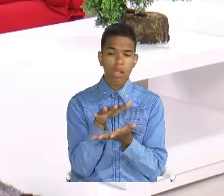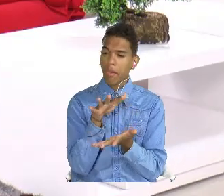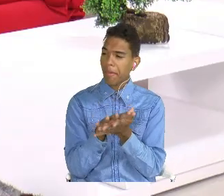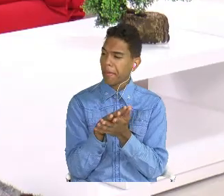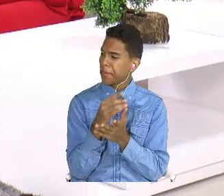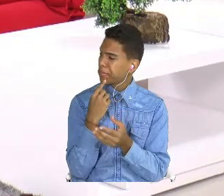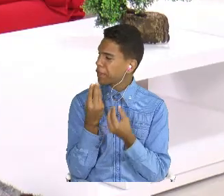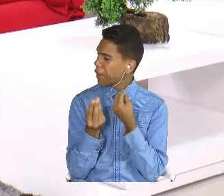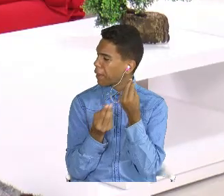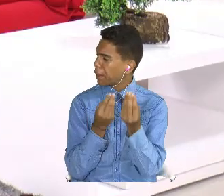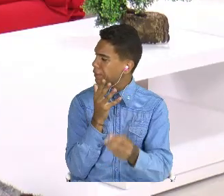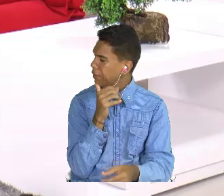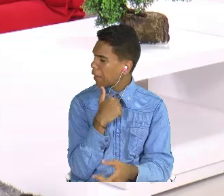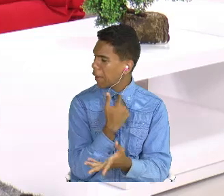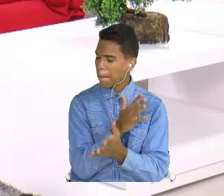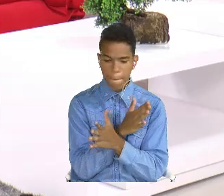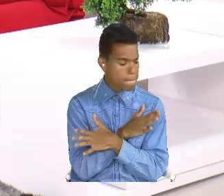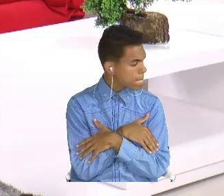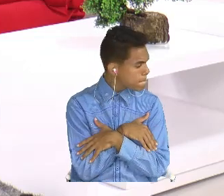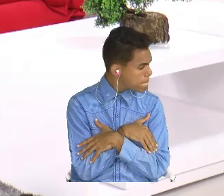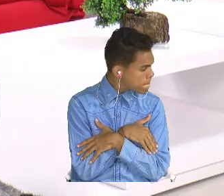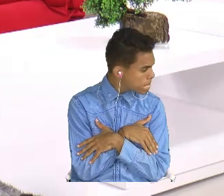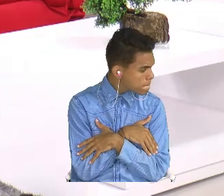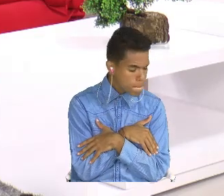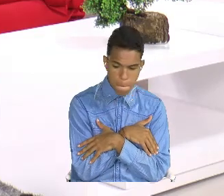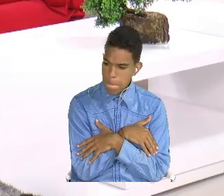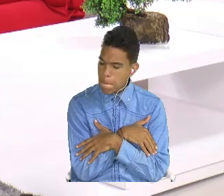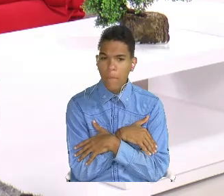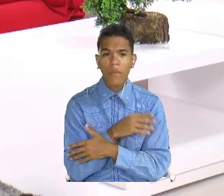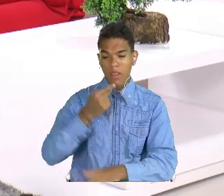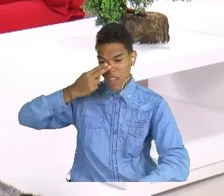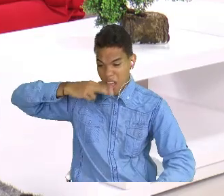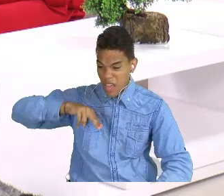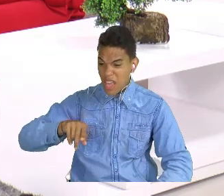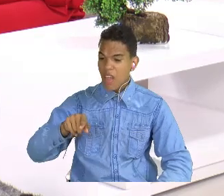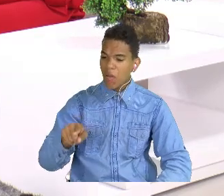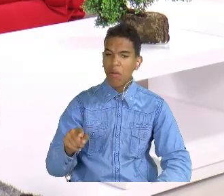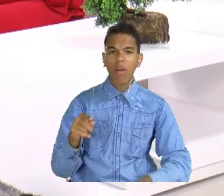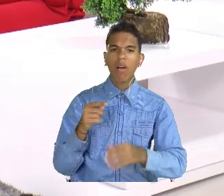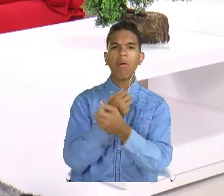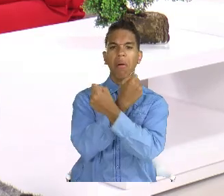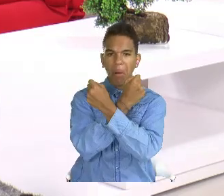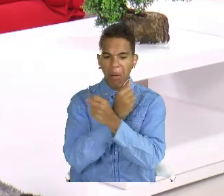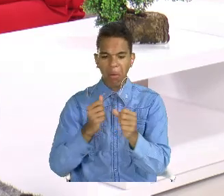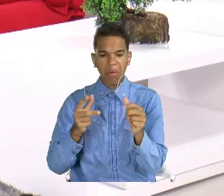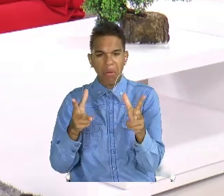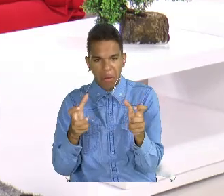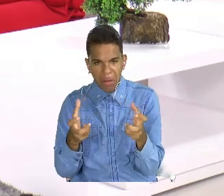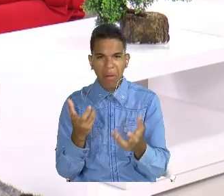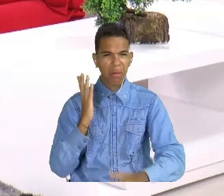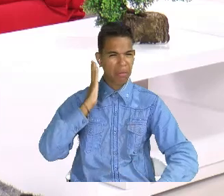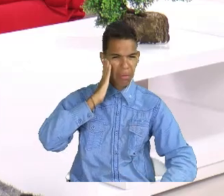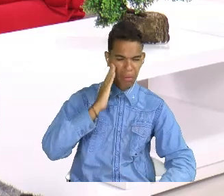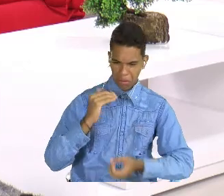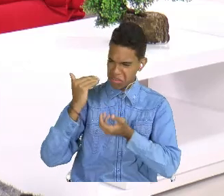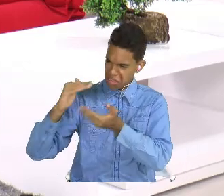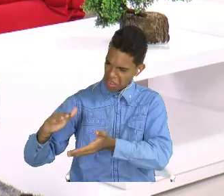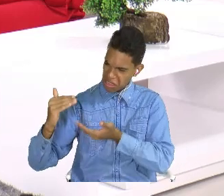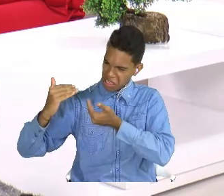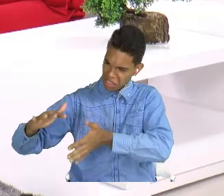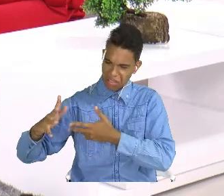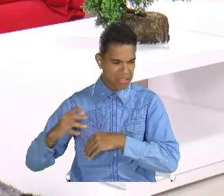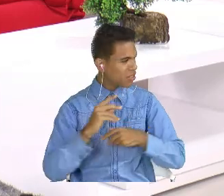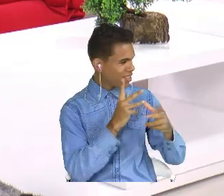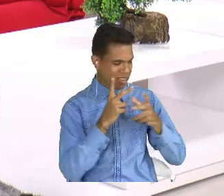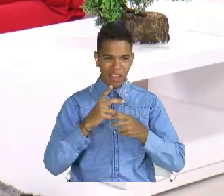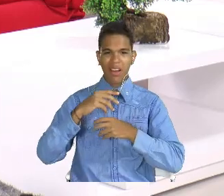eso de nosotros estar que no permitimos que nuestros hijos jueguen por estarles dando juegos de video, los teléfonos celulares y todo esto, está permitiendo que esta generación